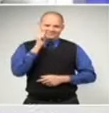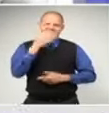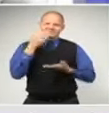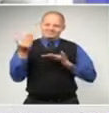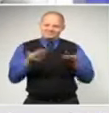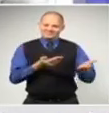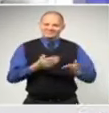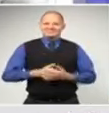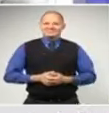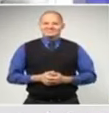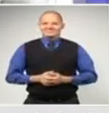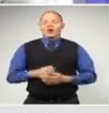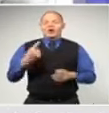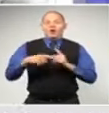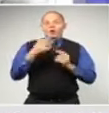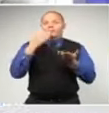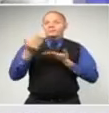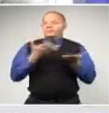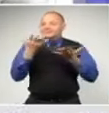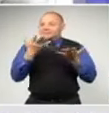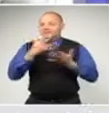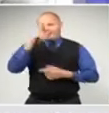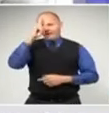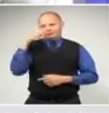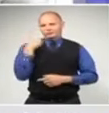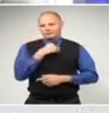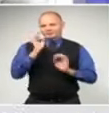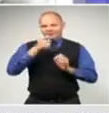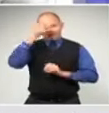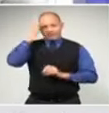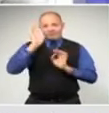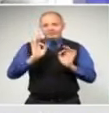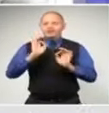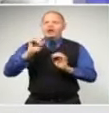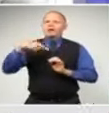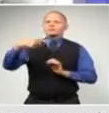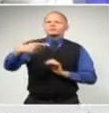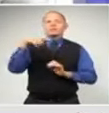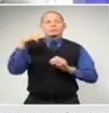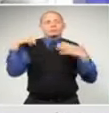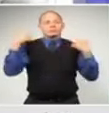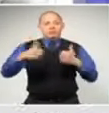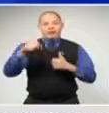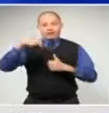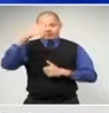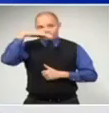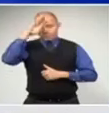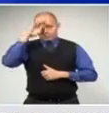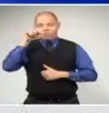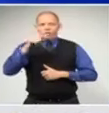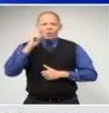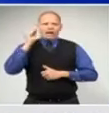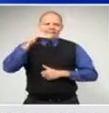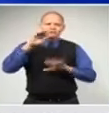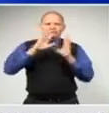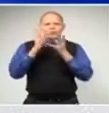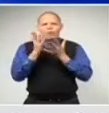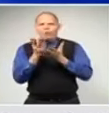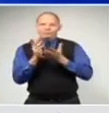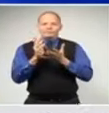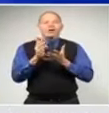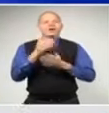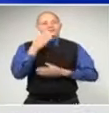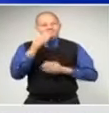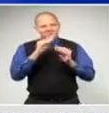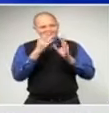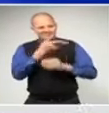mañana, al doctor Francisco Durán García, director nacional de epidemiología del Ministerio de Salud Pública. Doctor, muy buenos días. Buenos días, Gisela,